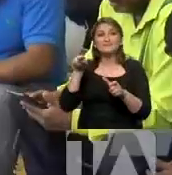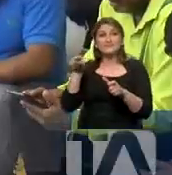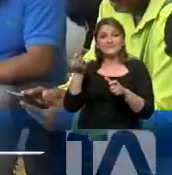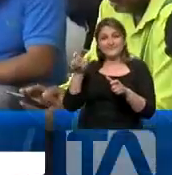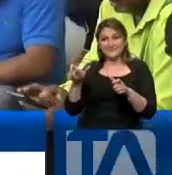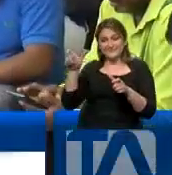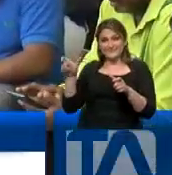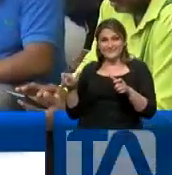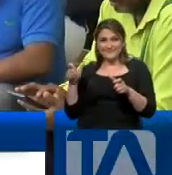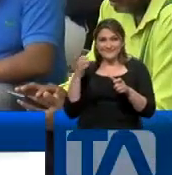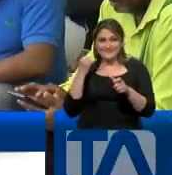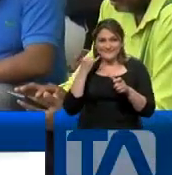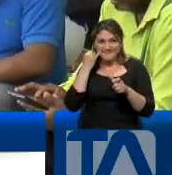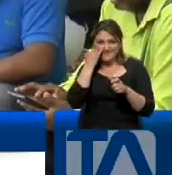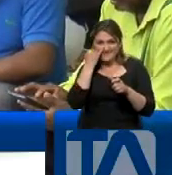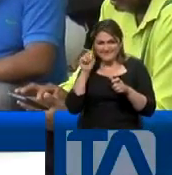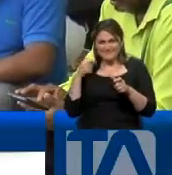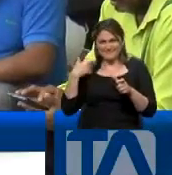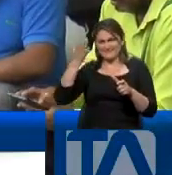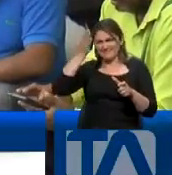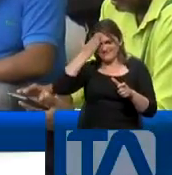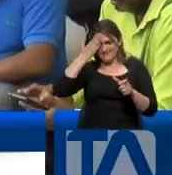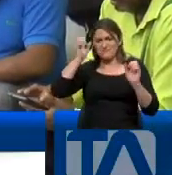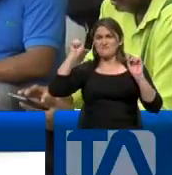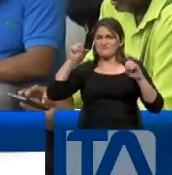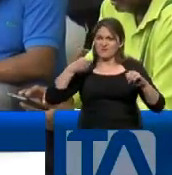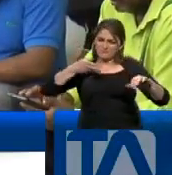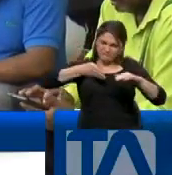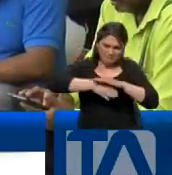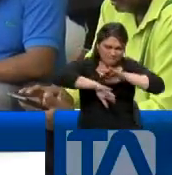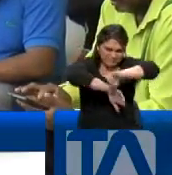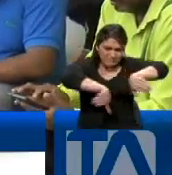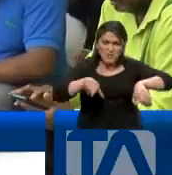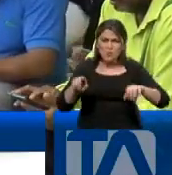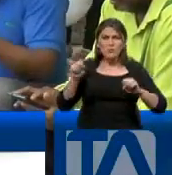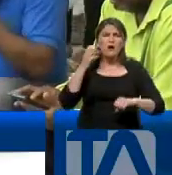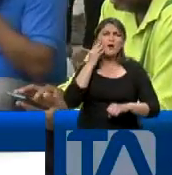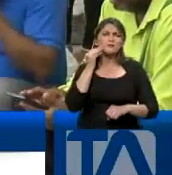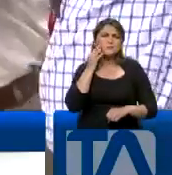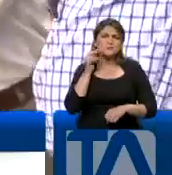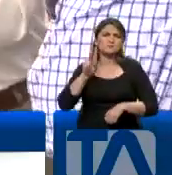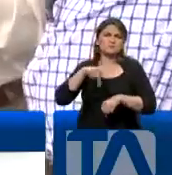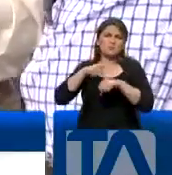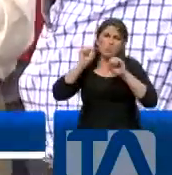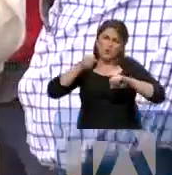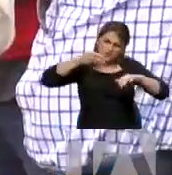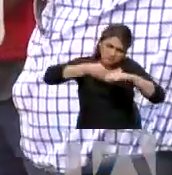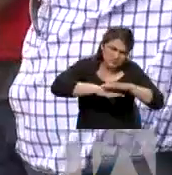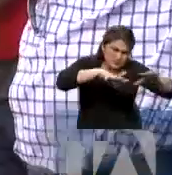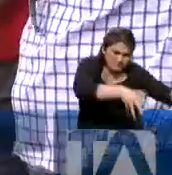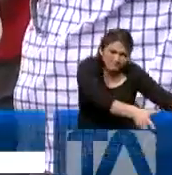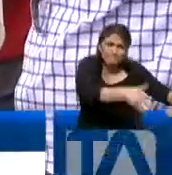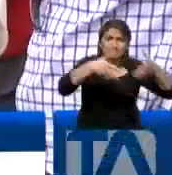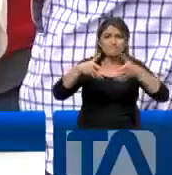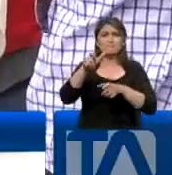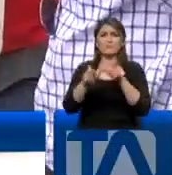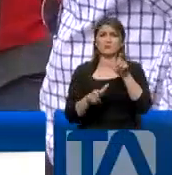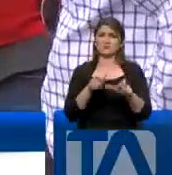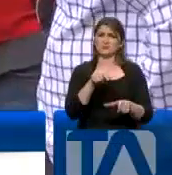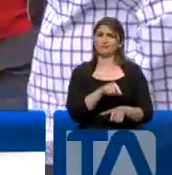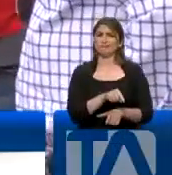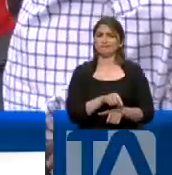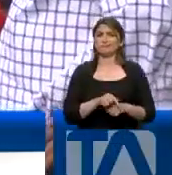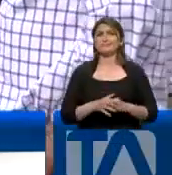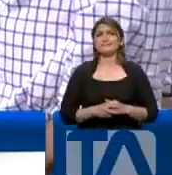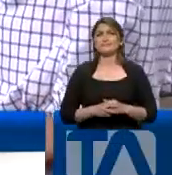gente nativa de allá, que tienen la fuerza, que tienen todo la fuerza y cariño para sacar a ellos. Para dar explicaciones sobre la situación,